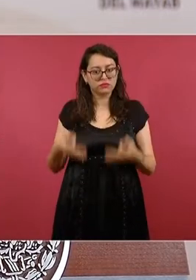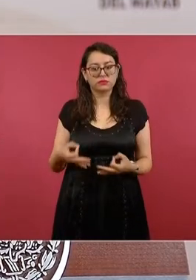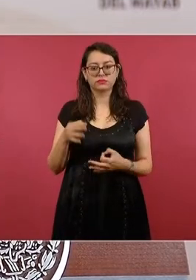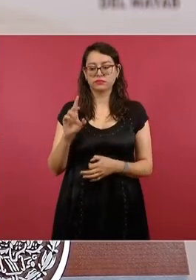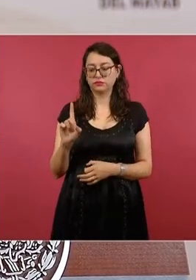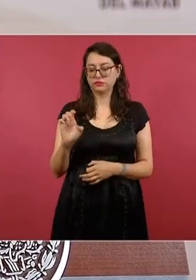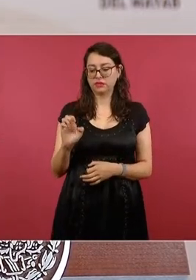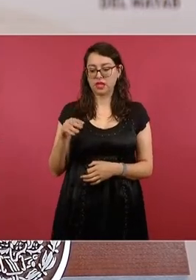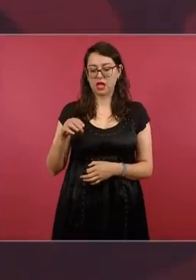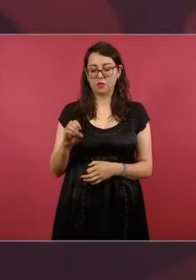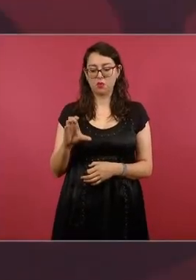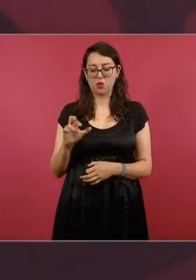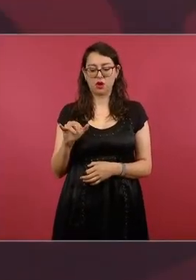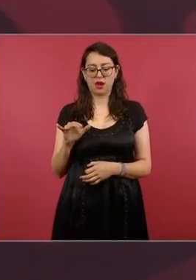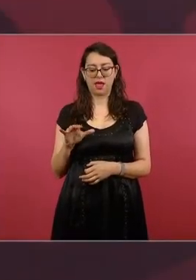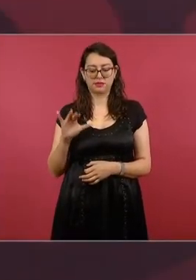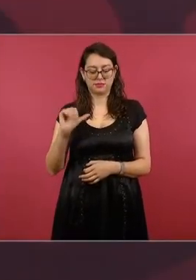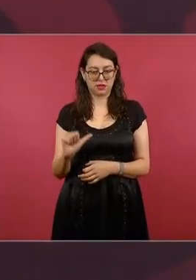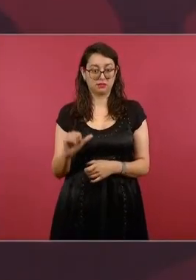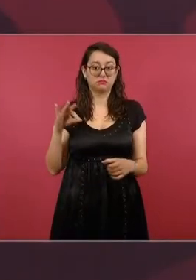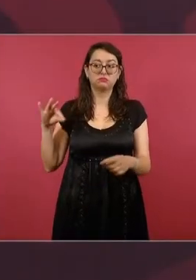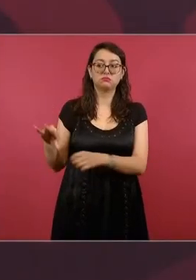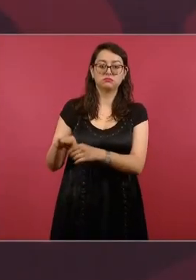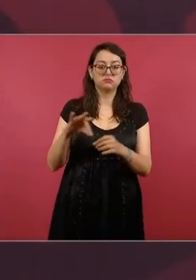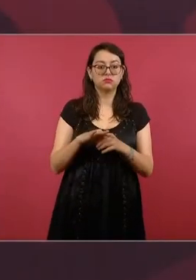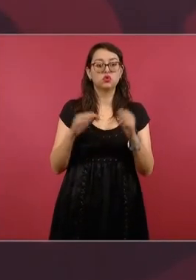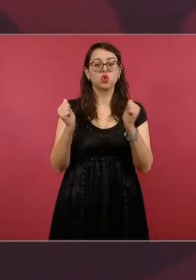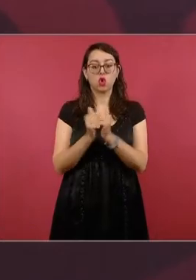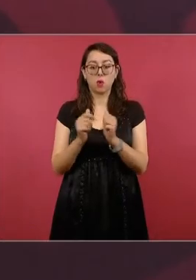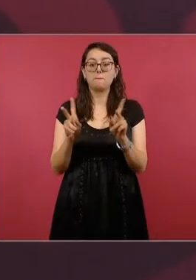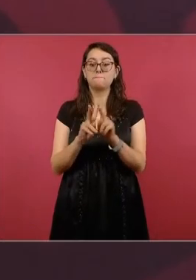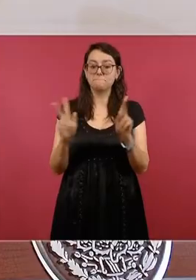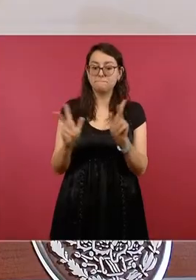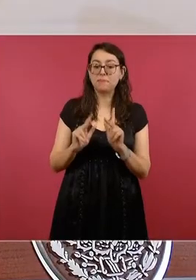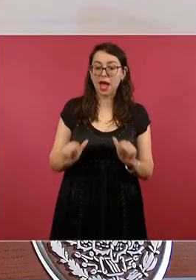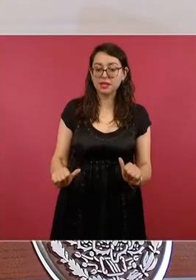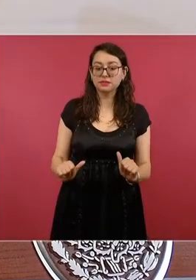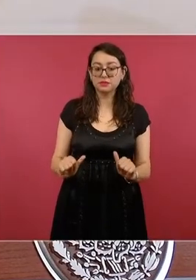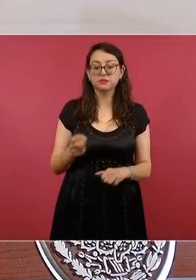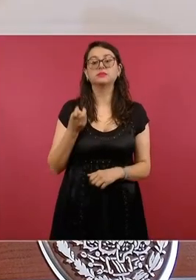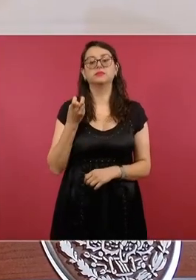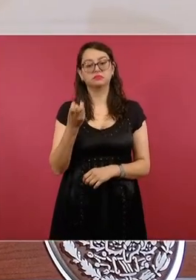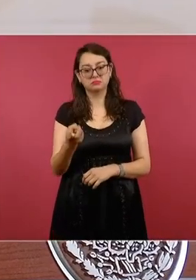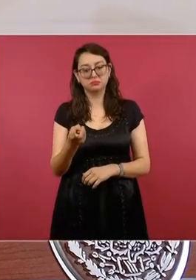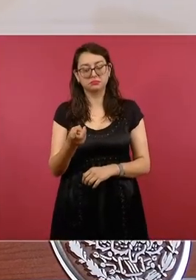y se celebren en paz las elecciones